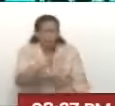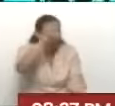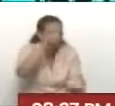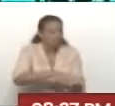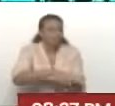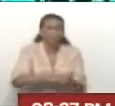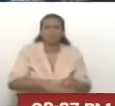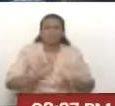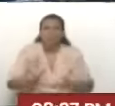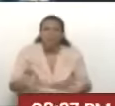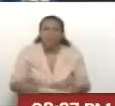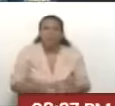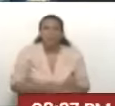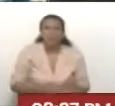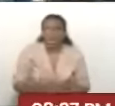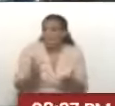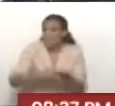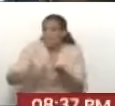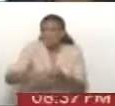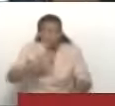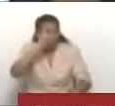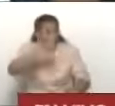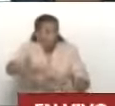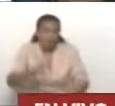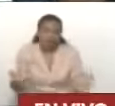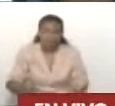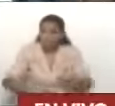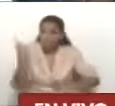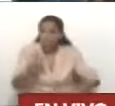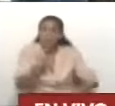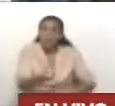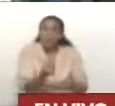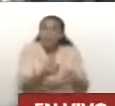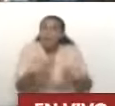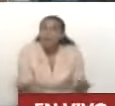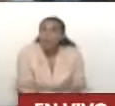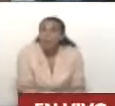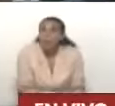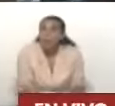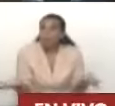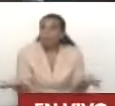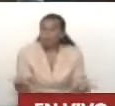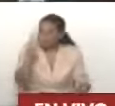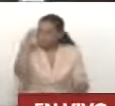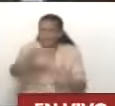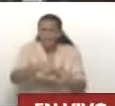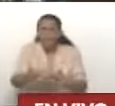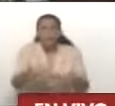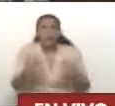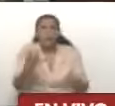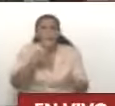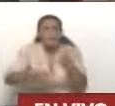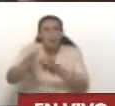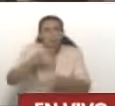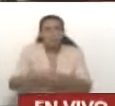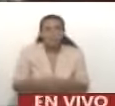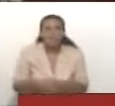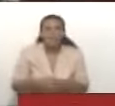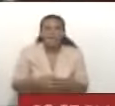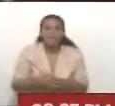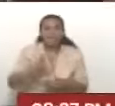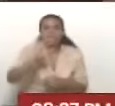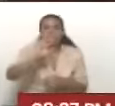Por eso es que hay que ser concreto. Hay que ser concreto. ¿Qué es esto? Este es frijol